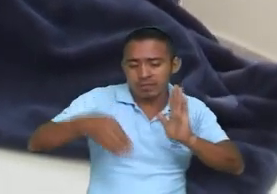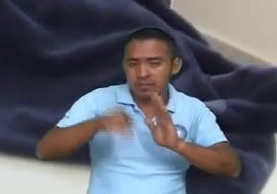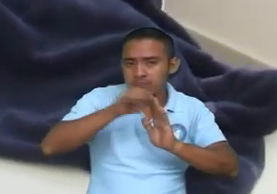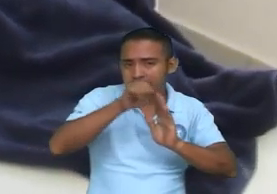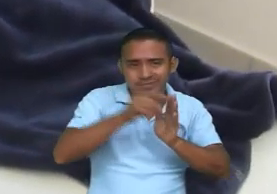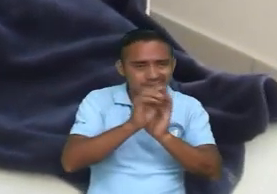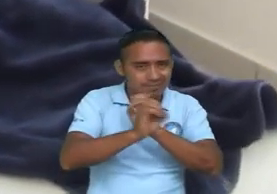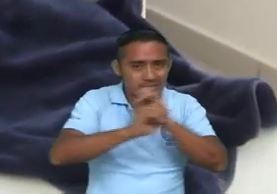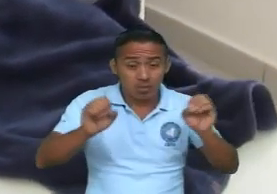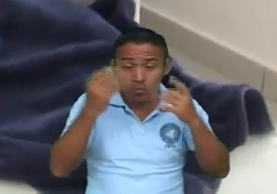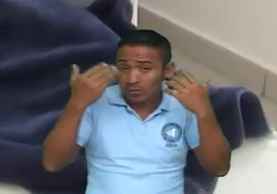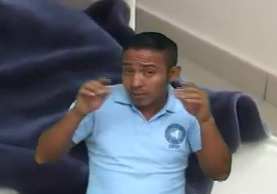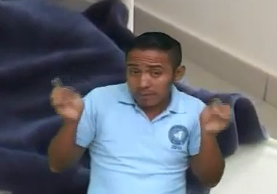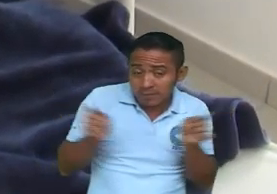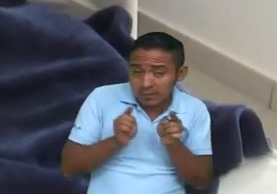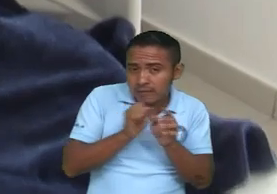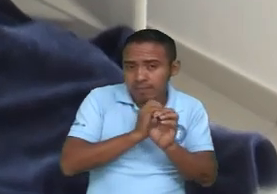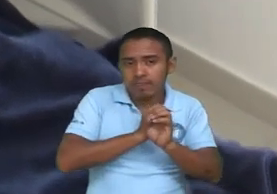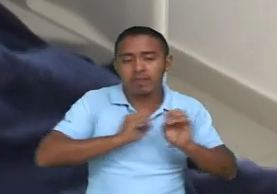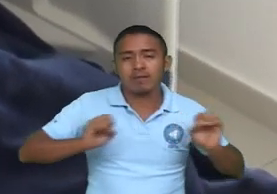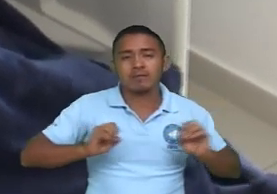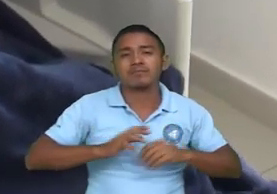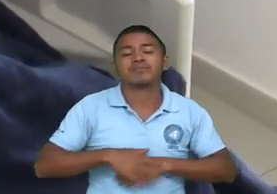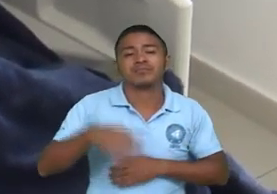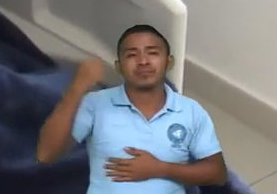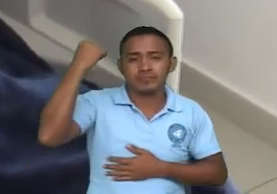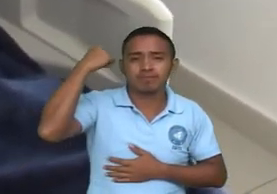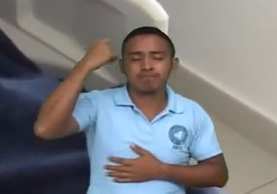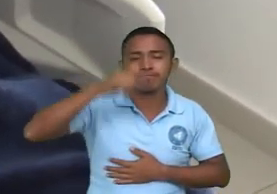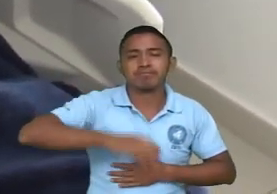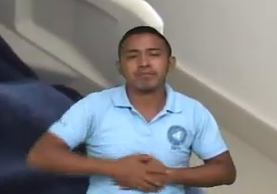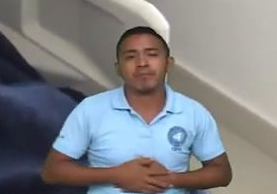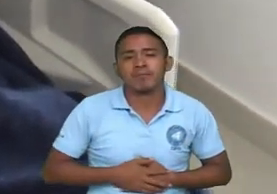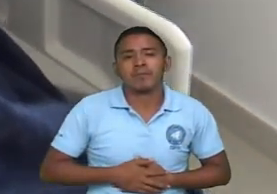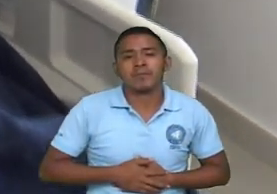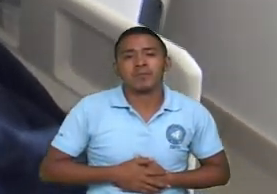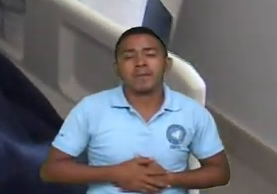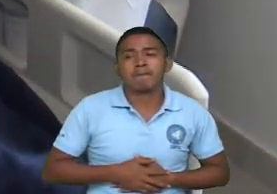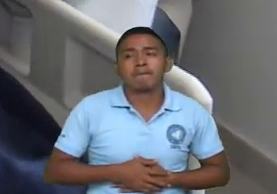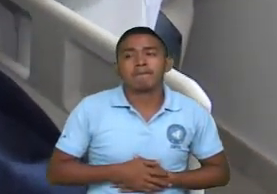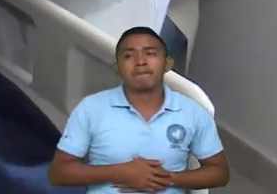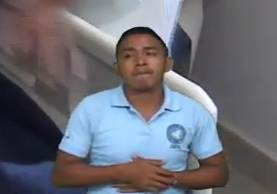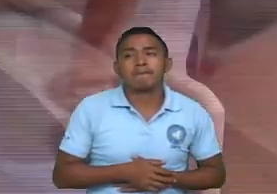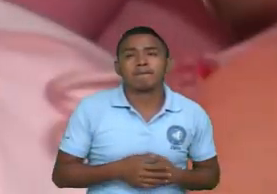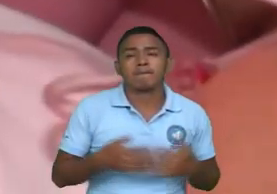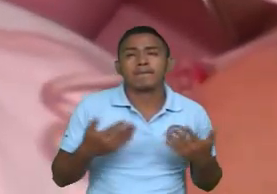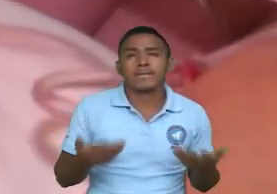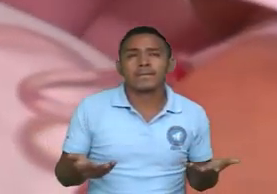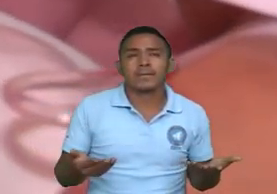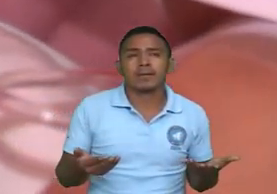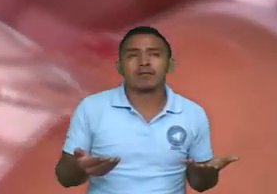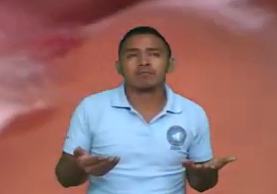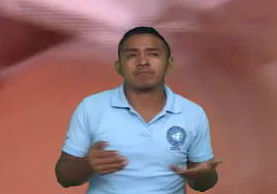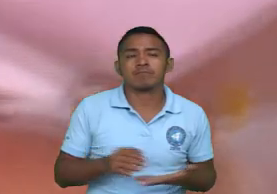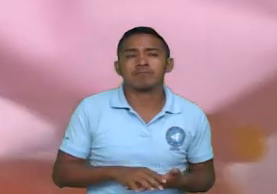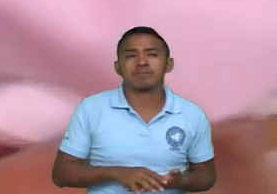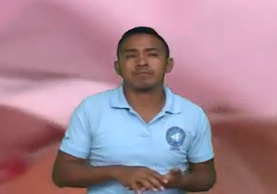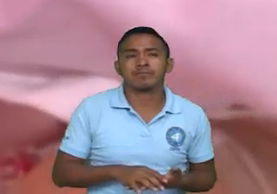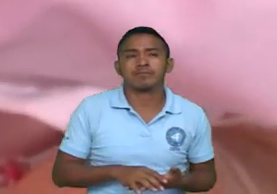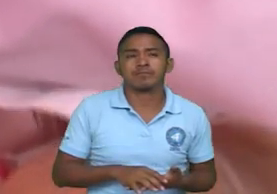no se recomienda ni la utilización de los guantes, ni de cosas pequeñas dentro del ambiente donde está dormido el niño, o sea en